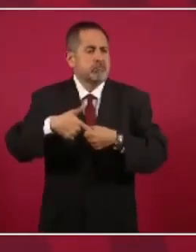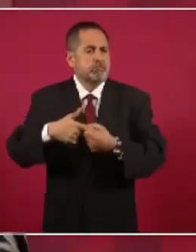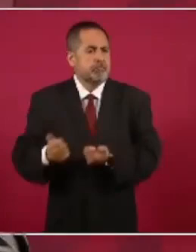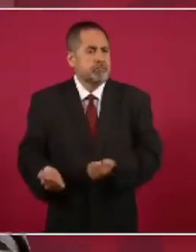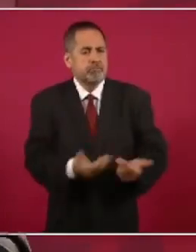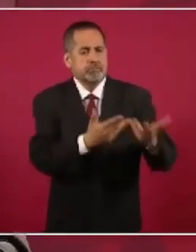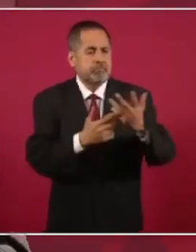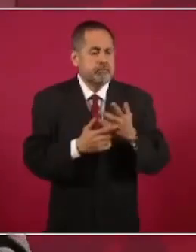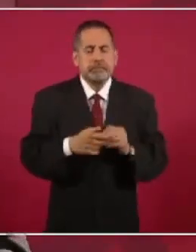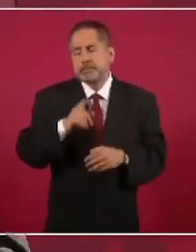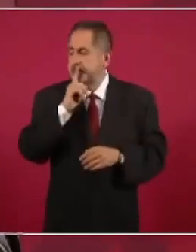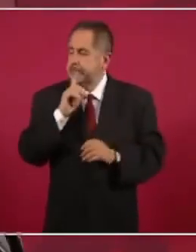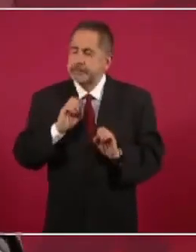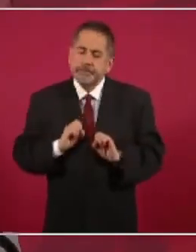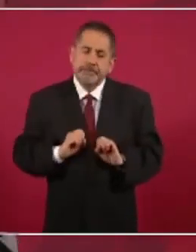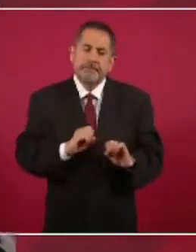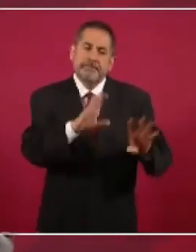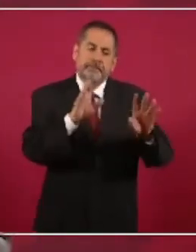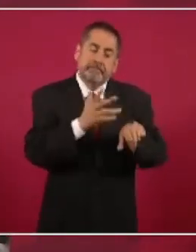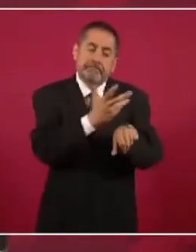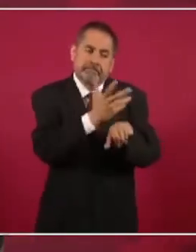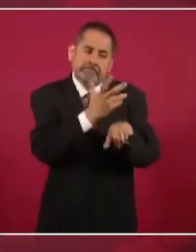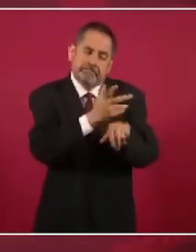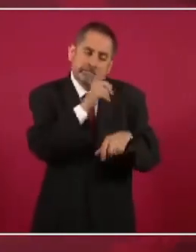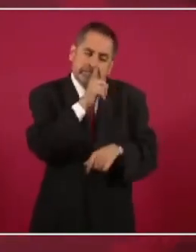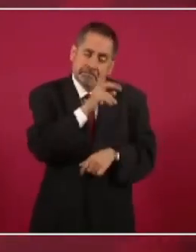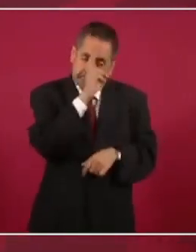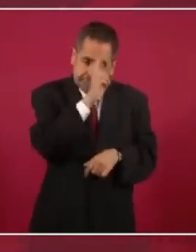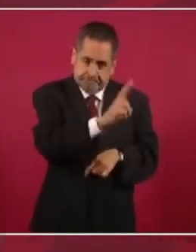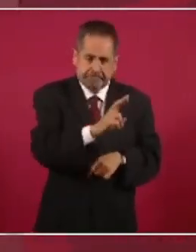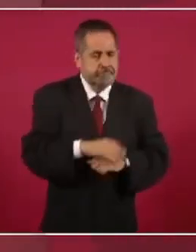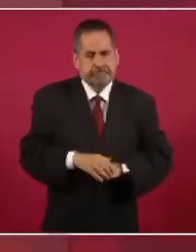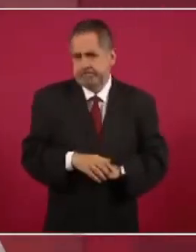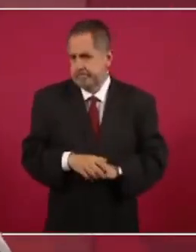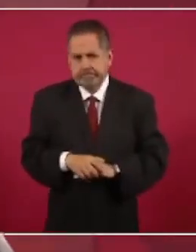ni modo que porque es estadounidense